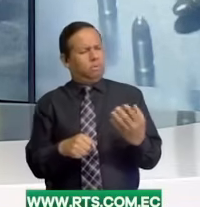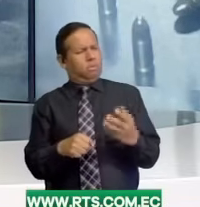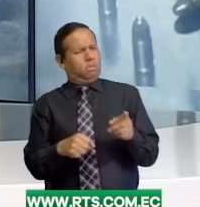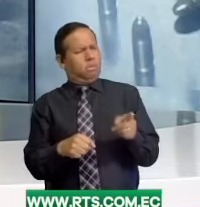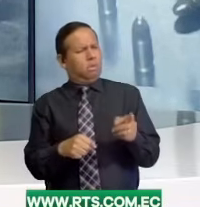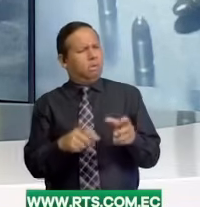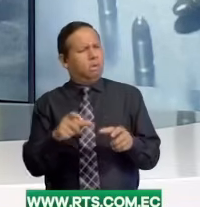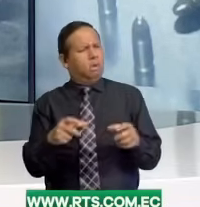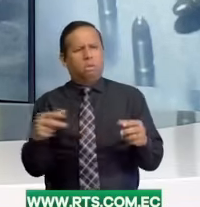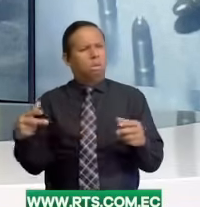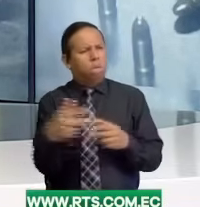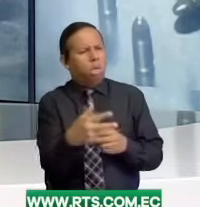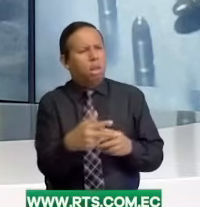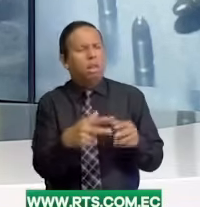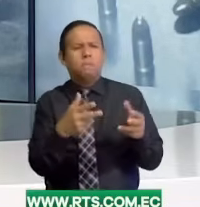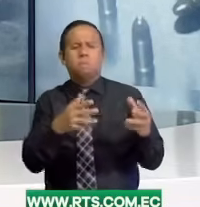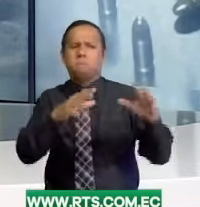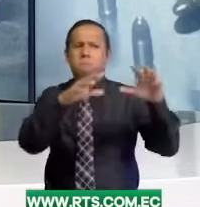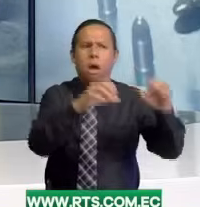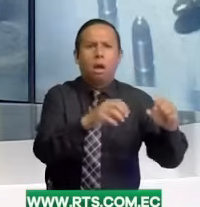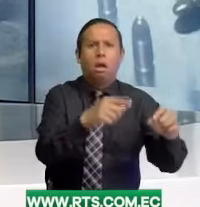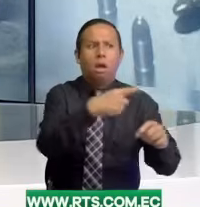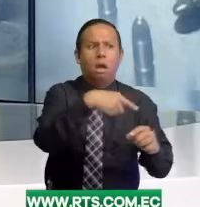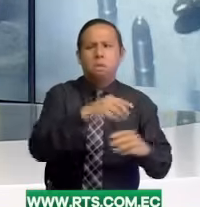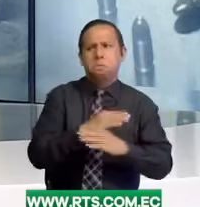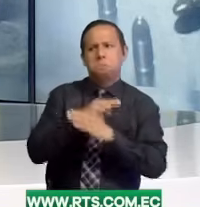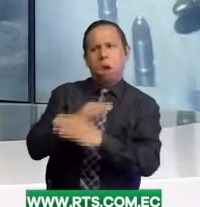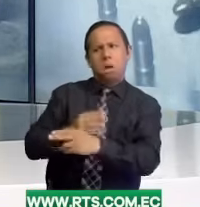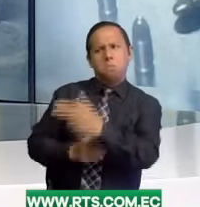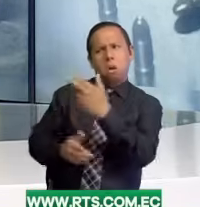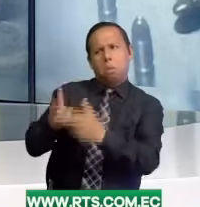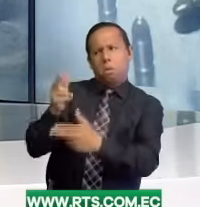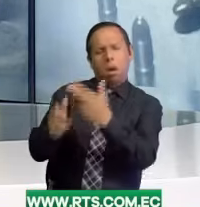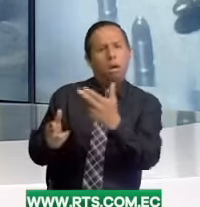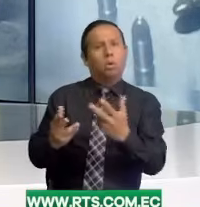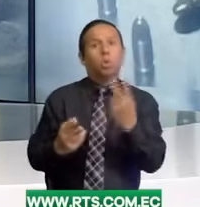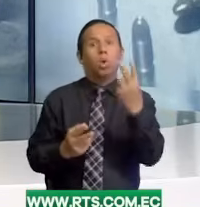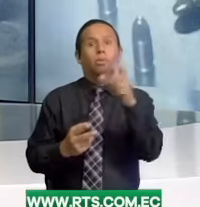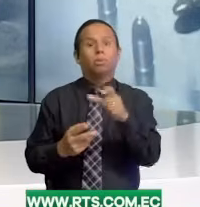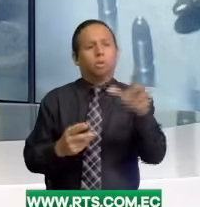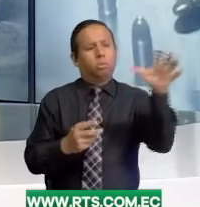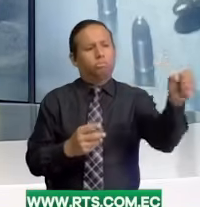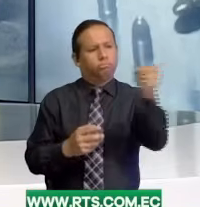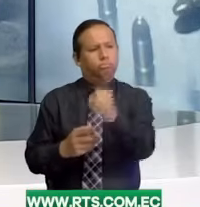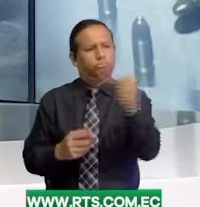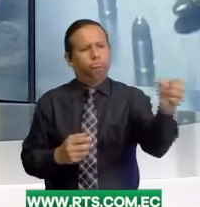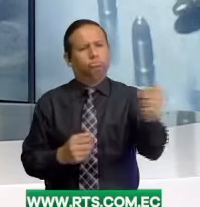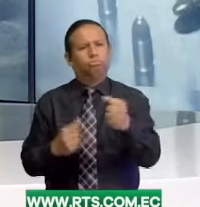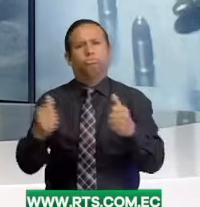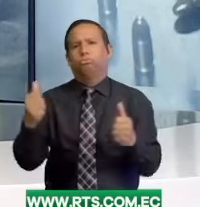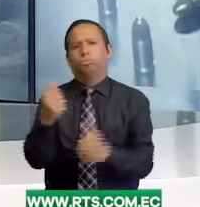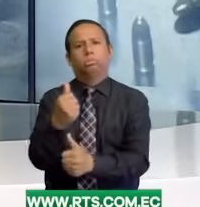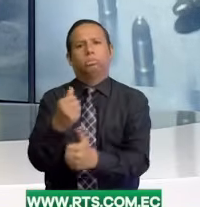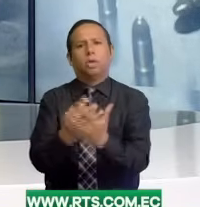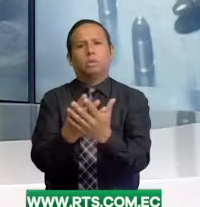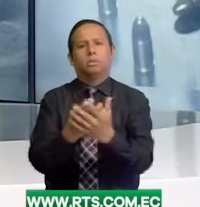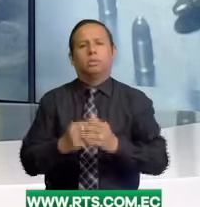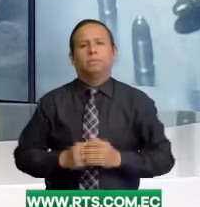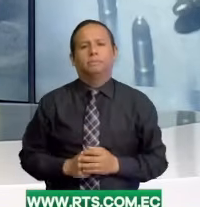detenerlos pero fueron recibidos a tiros. Dos sujetos fueron capturados y puestos a órdenes de las autoridades.